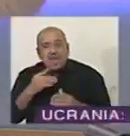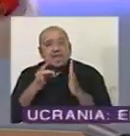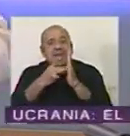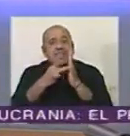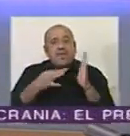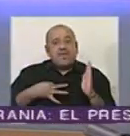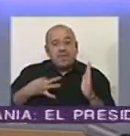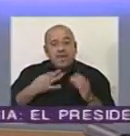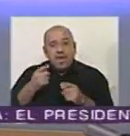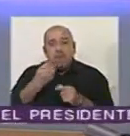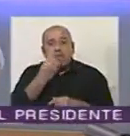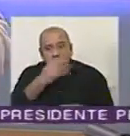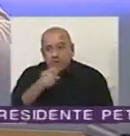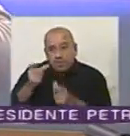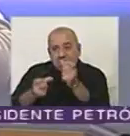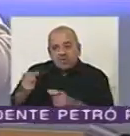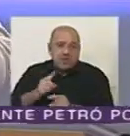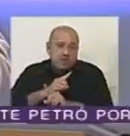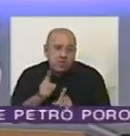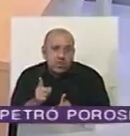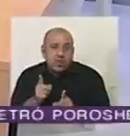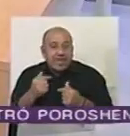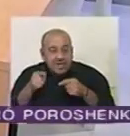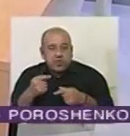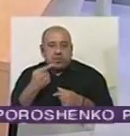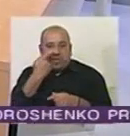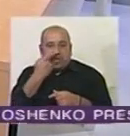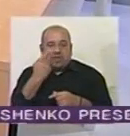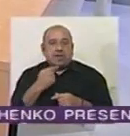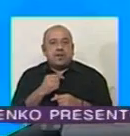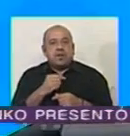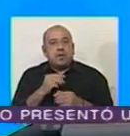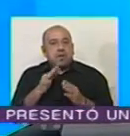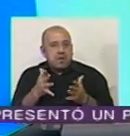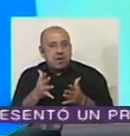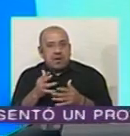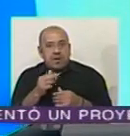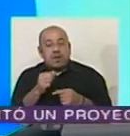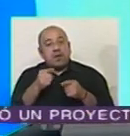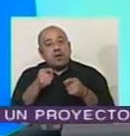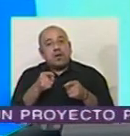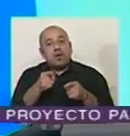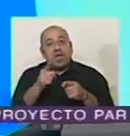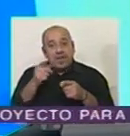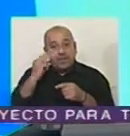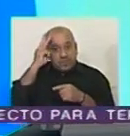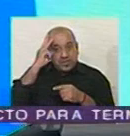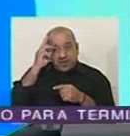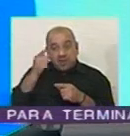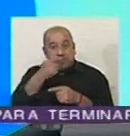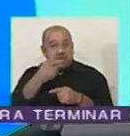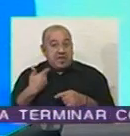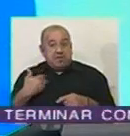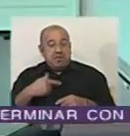que este tipo de crímenes no queden impunes, que es lo que a mí me interesa. No se lo vio pasar mal. No, claro que no. A Mohammed bin Salman en